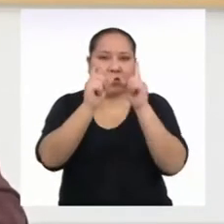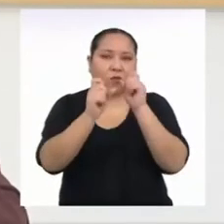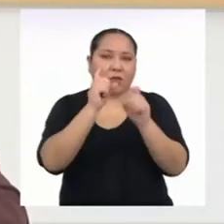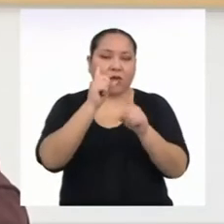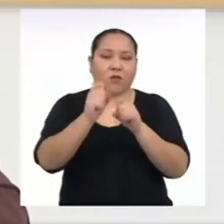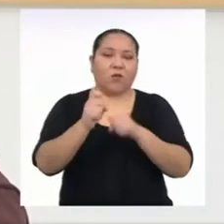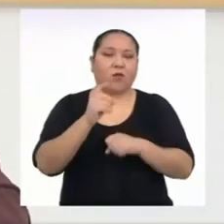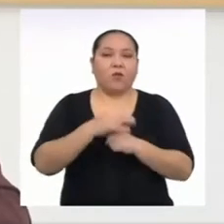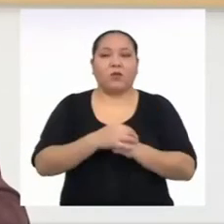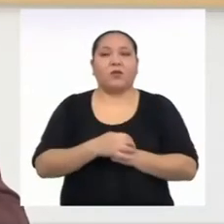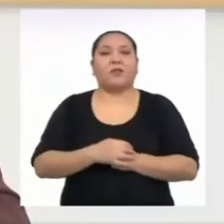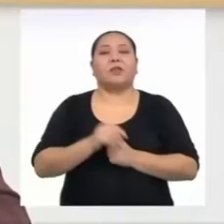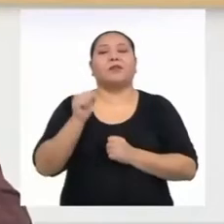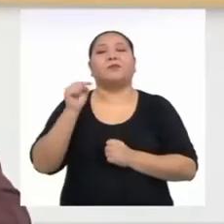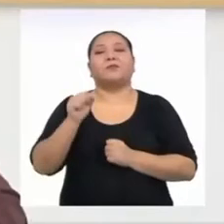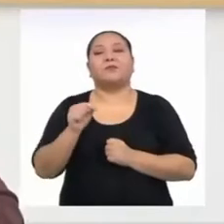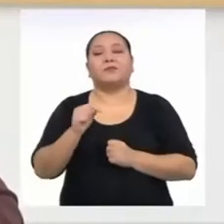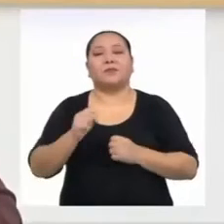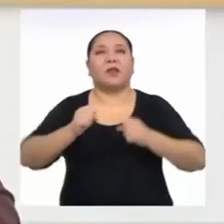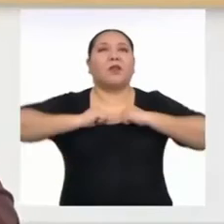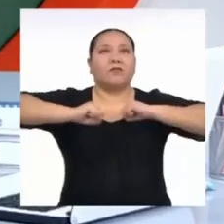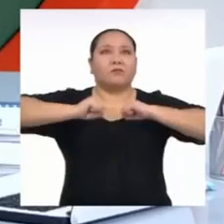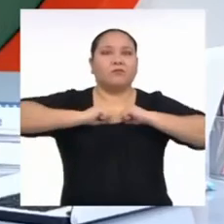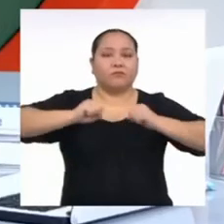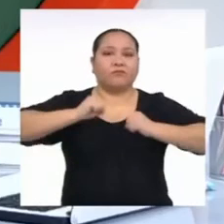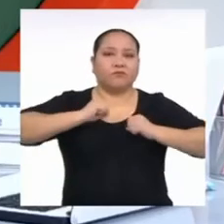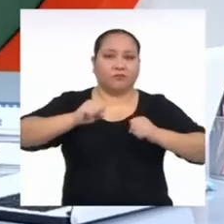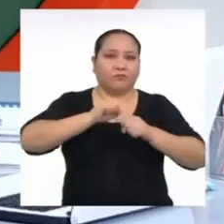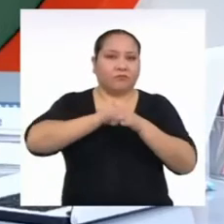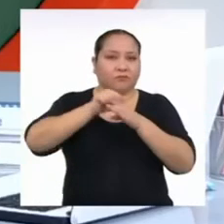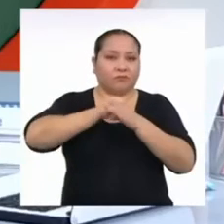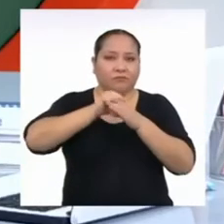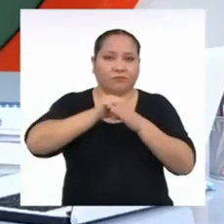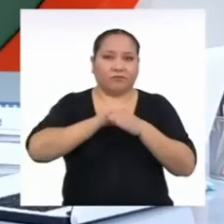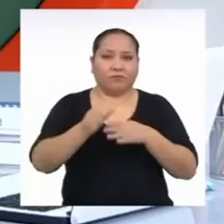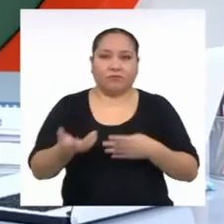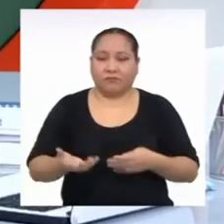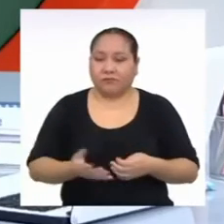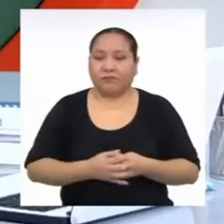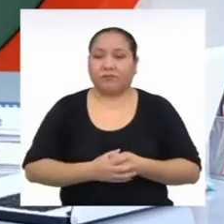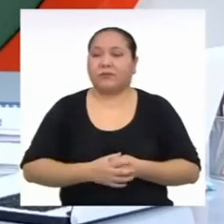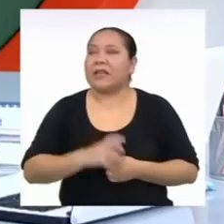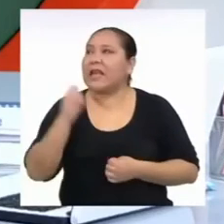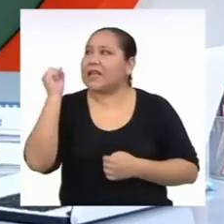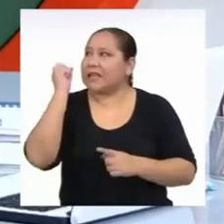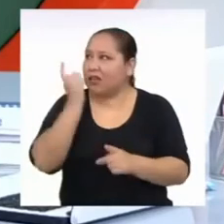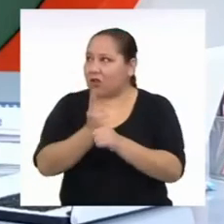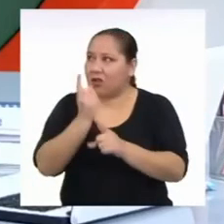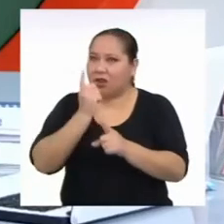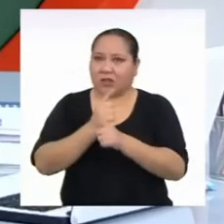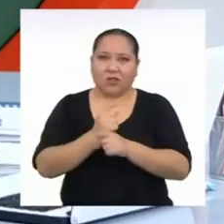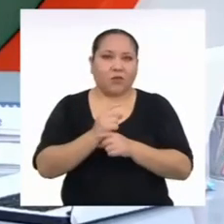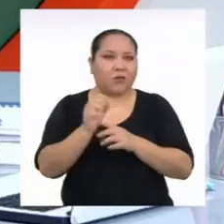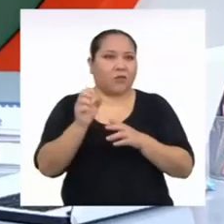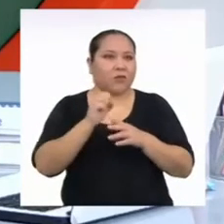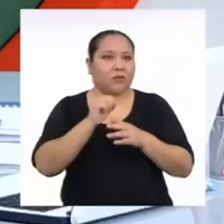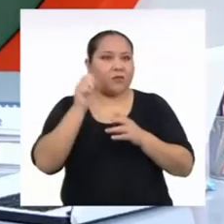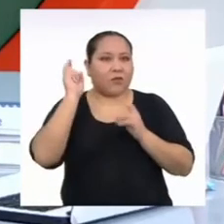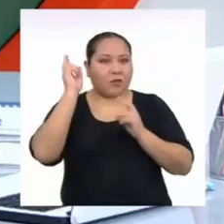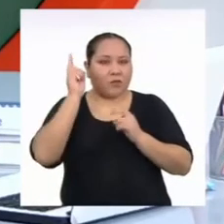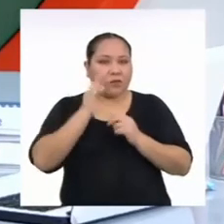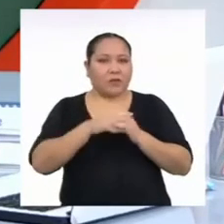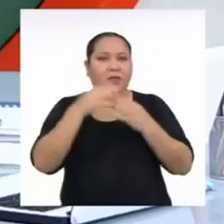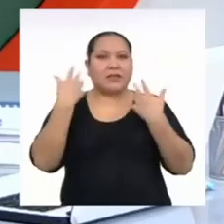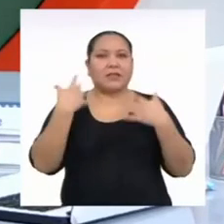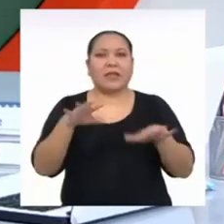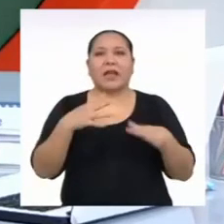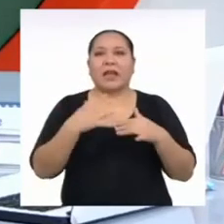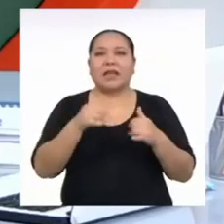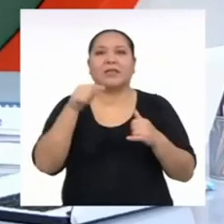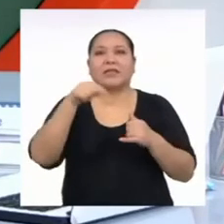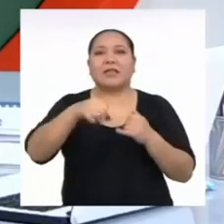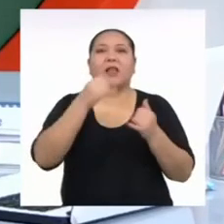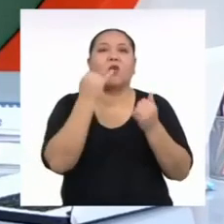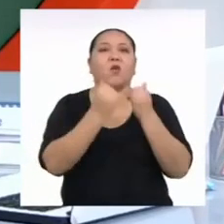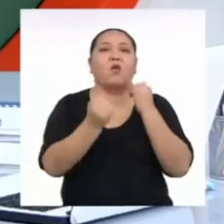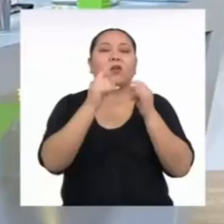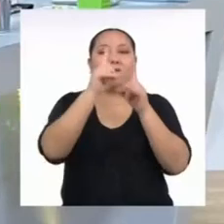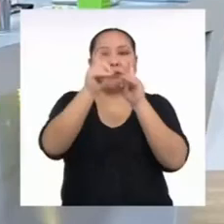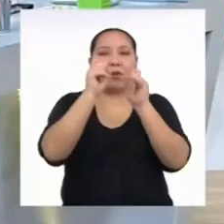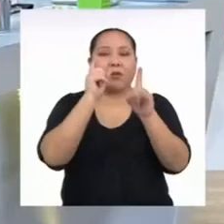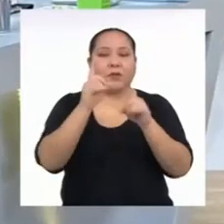al tema de la actividad física. Así es, profesor, y ya con eso cerraría mi última